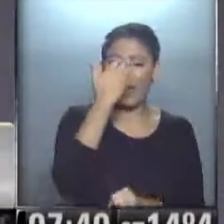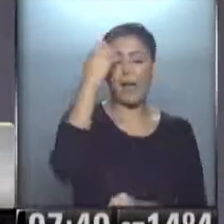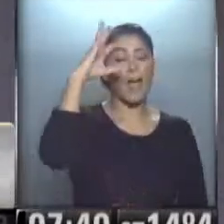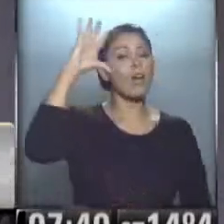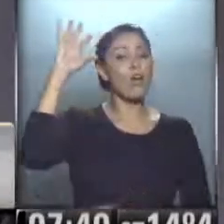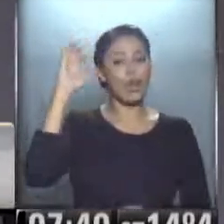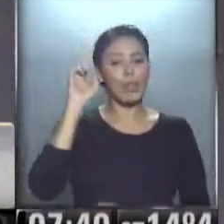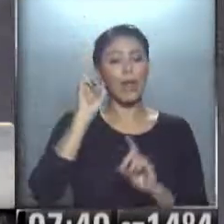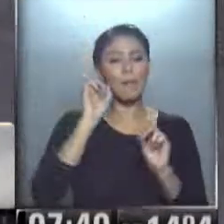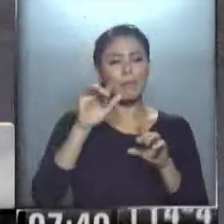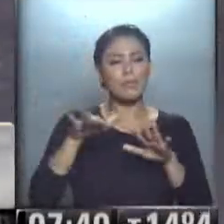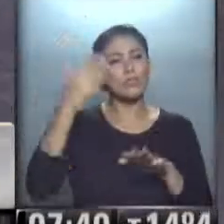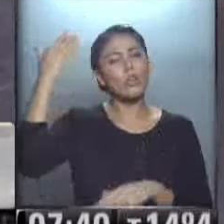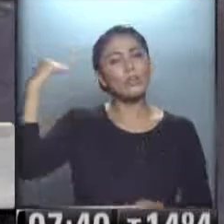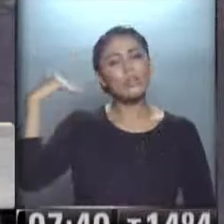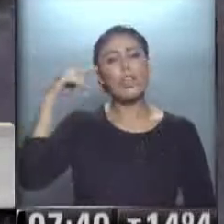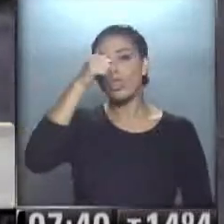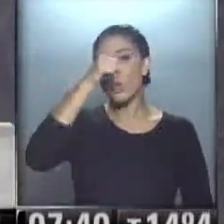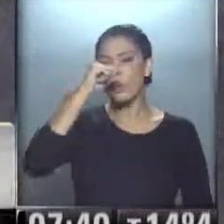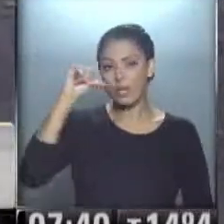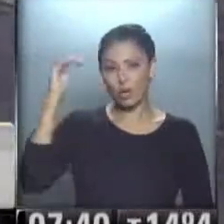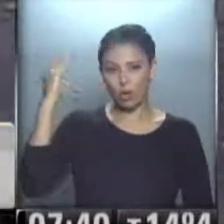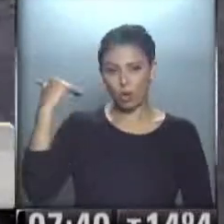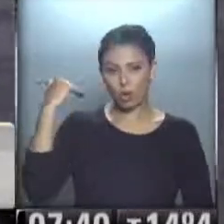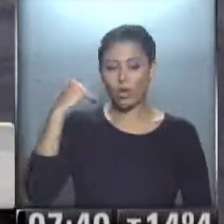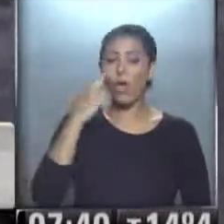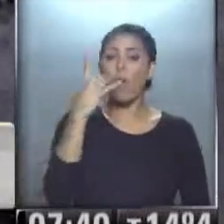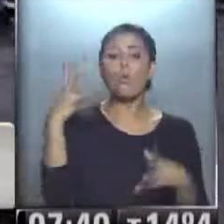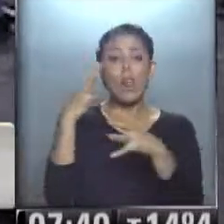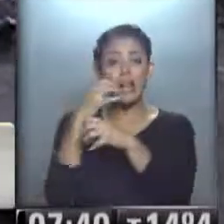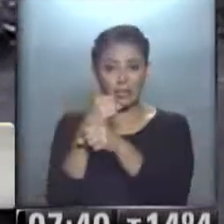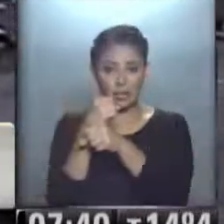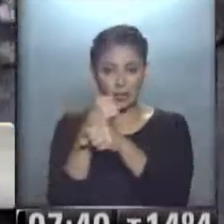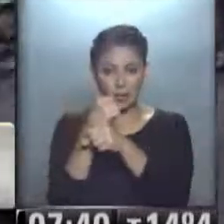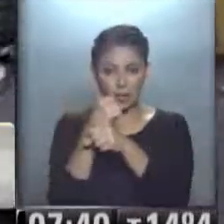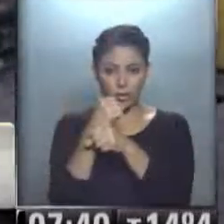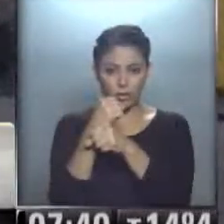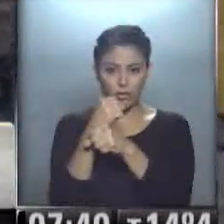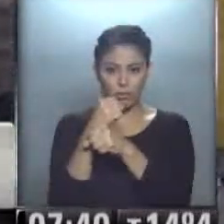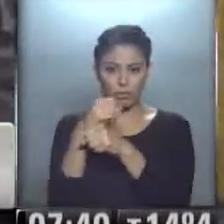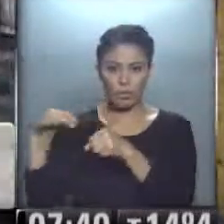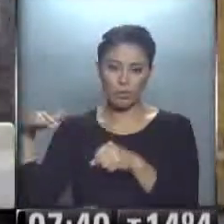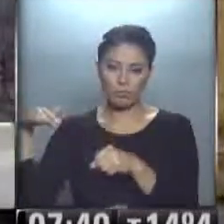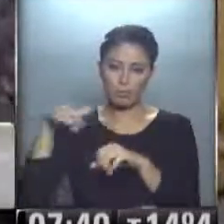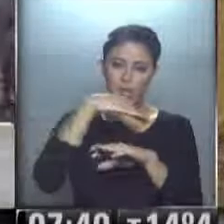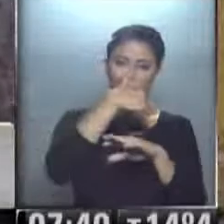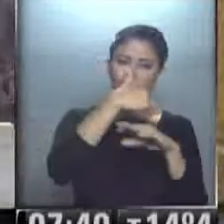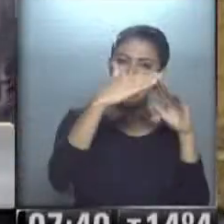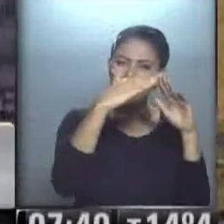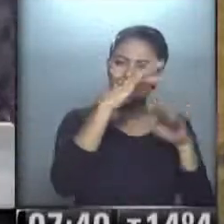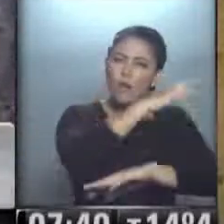este hecho se produjo el domingo luego de que un colectivo chocara contra la precaria vivienda